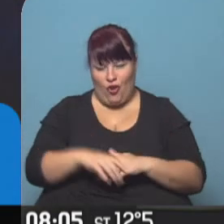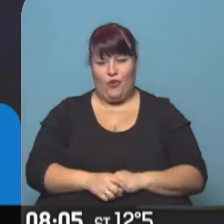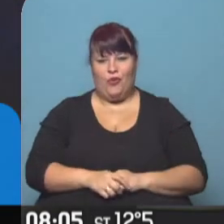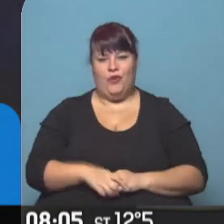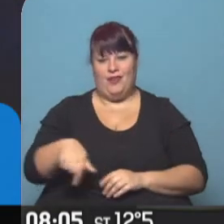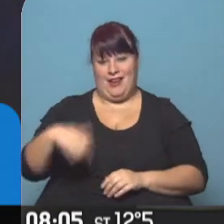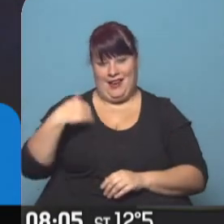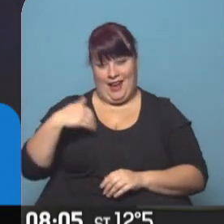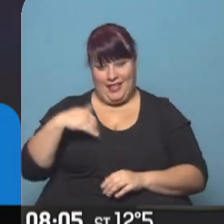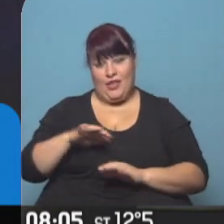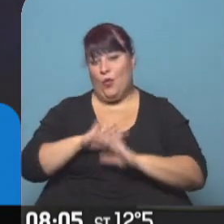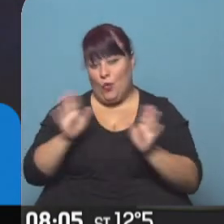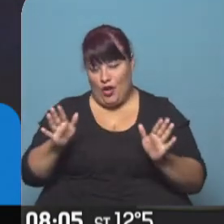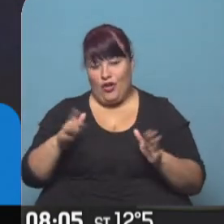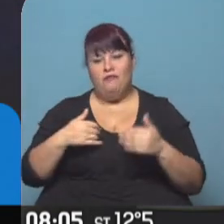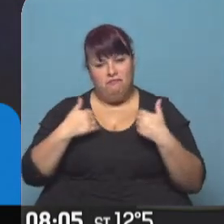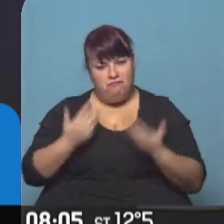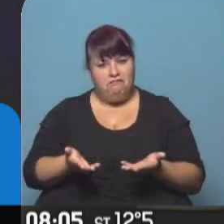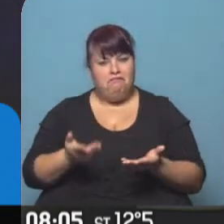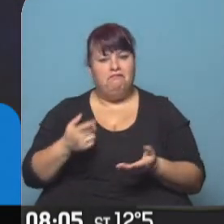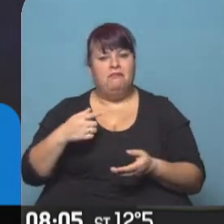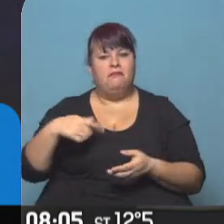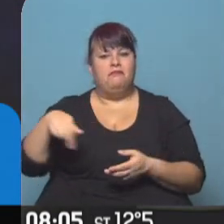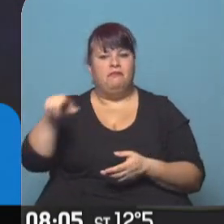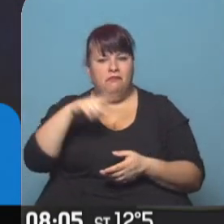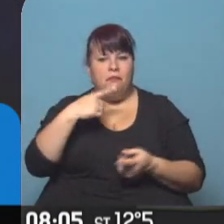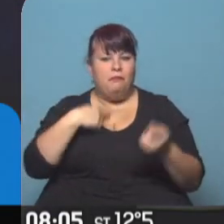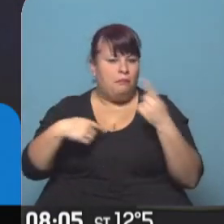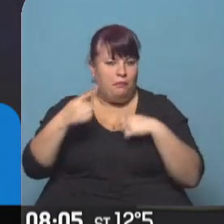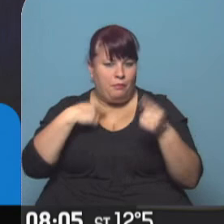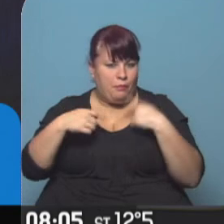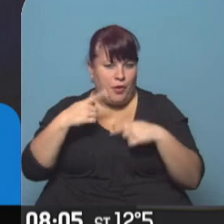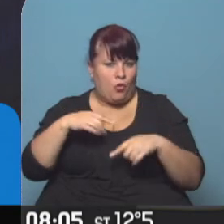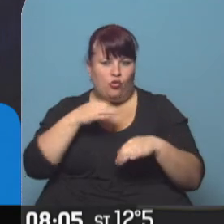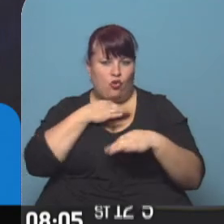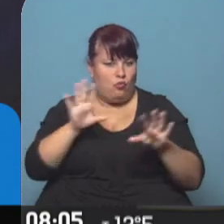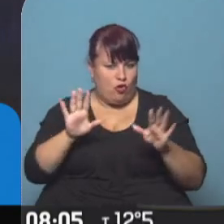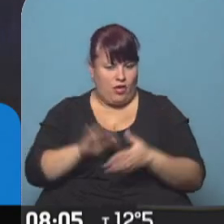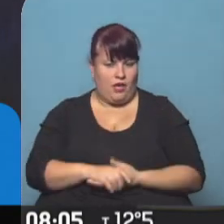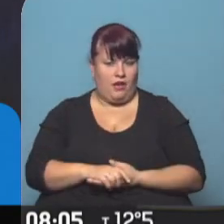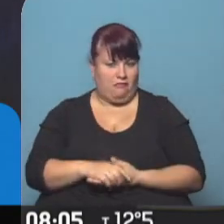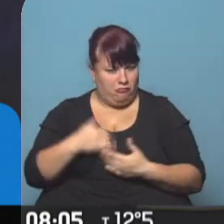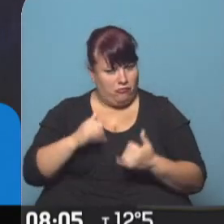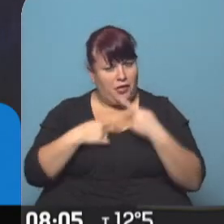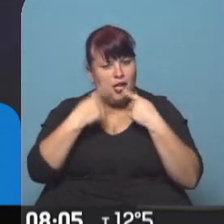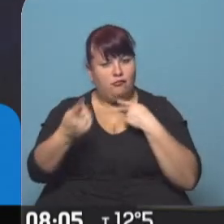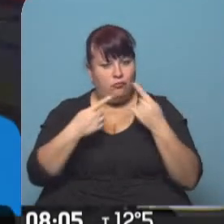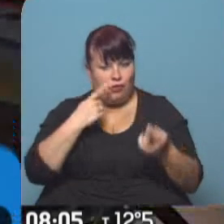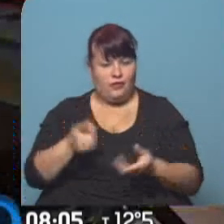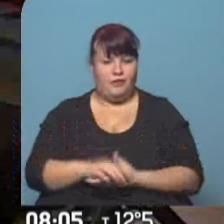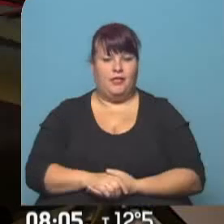en el país, bueno, estamos dispuestos a que nos hagan las preguntas que con gusto vamos a responder.